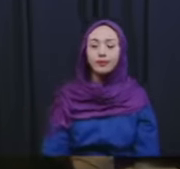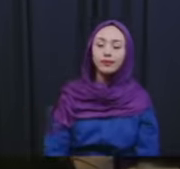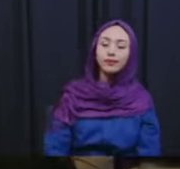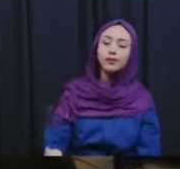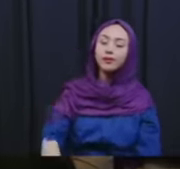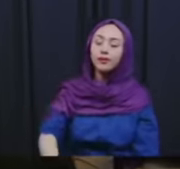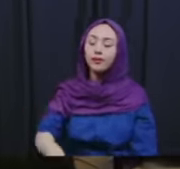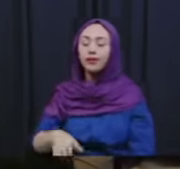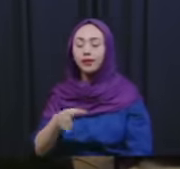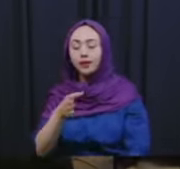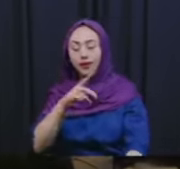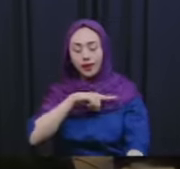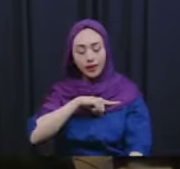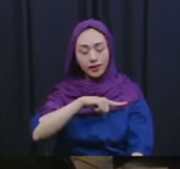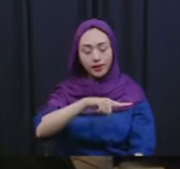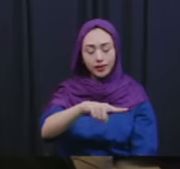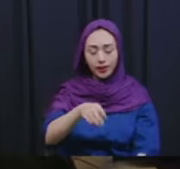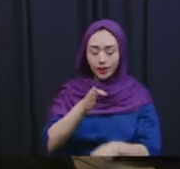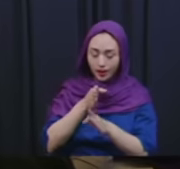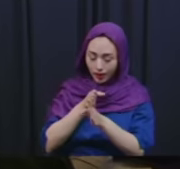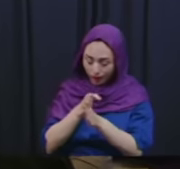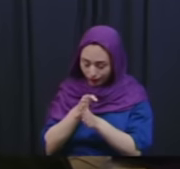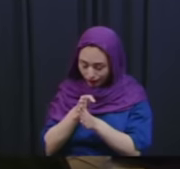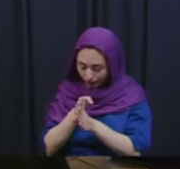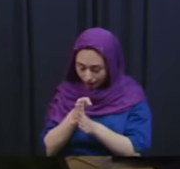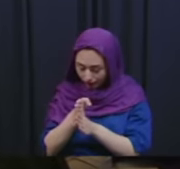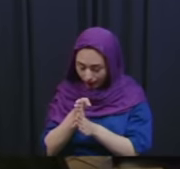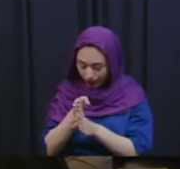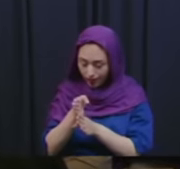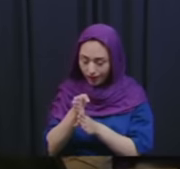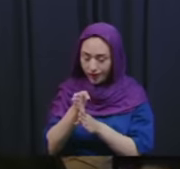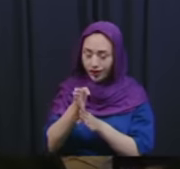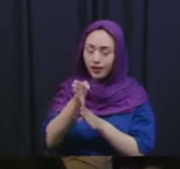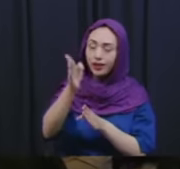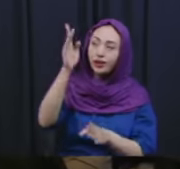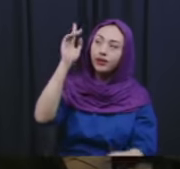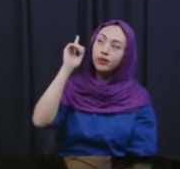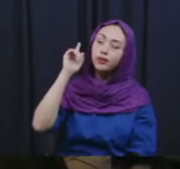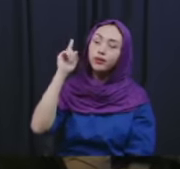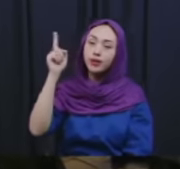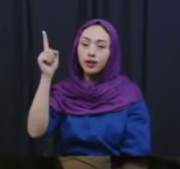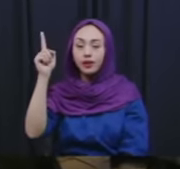con el fin de ser